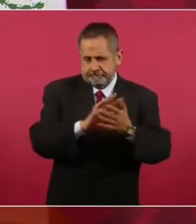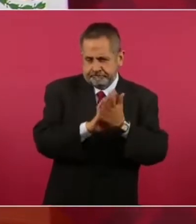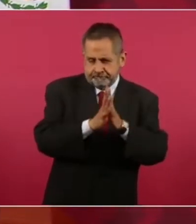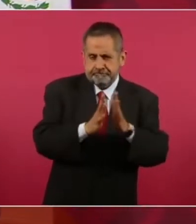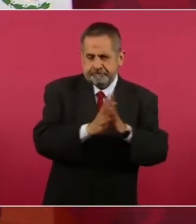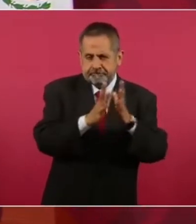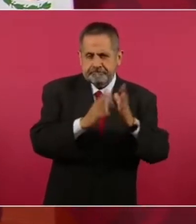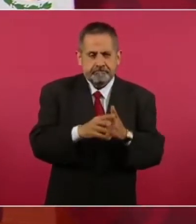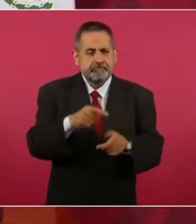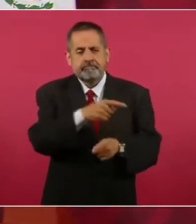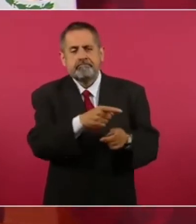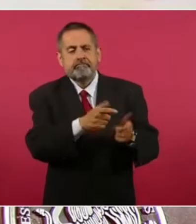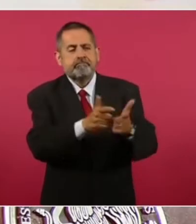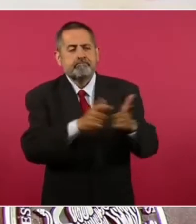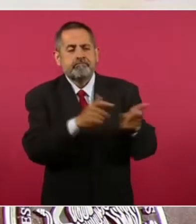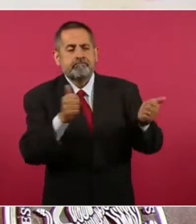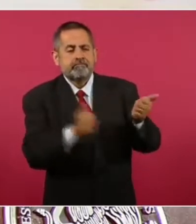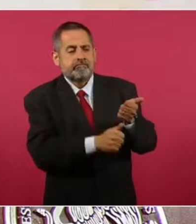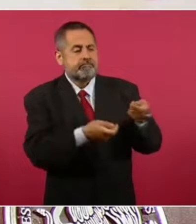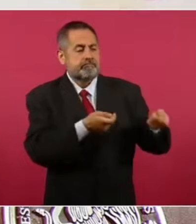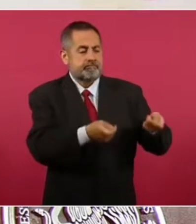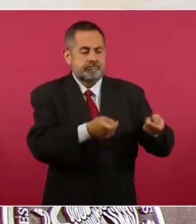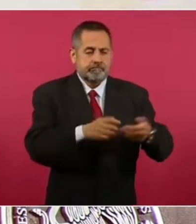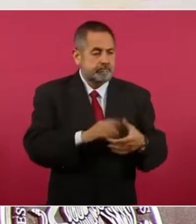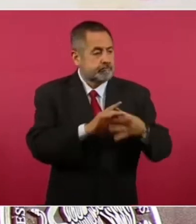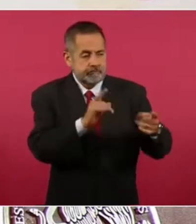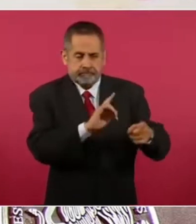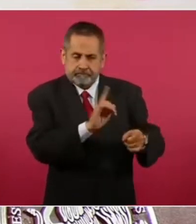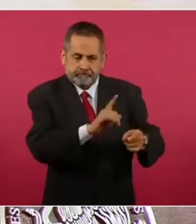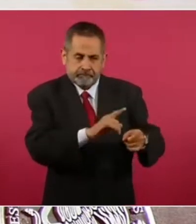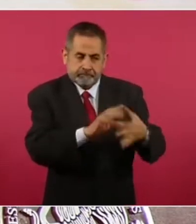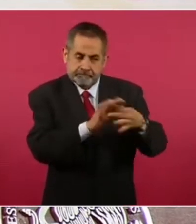o voceros de esta mafia no es fácil